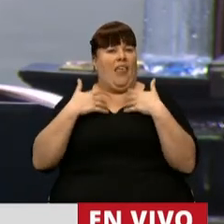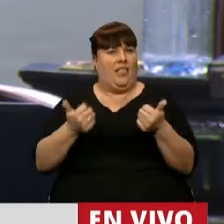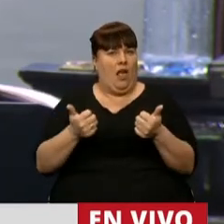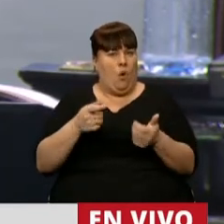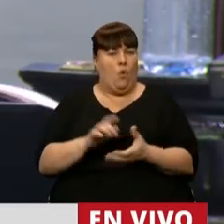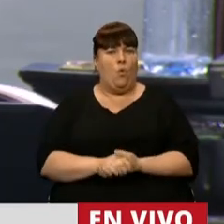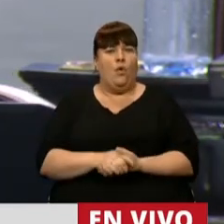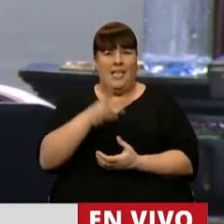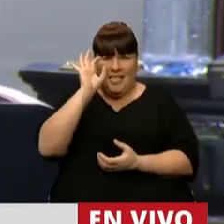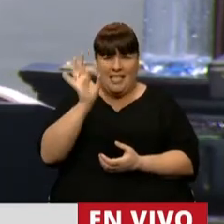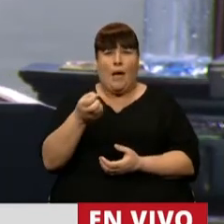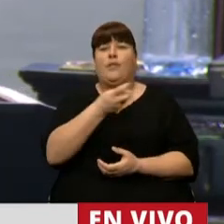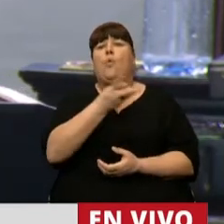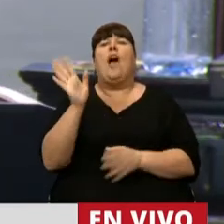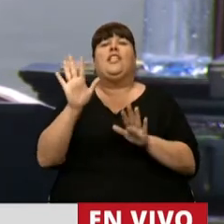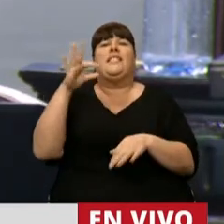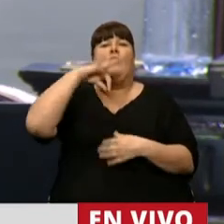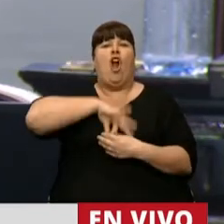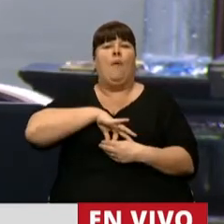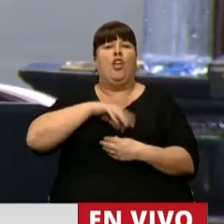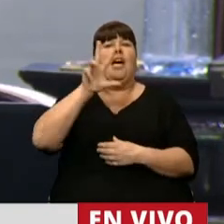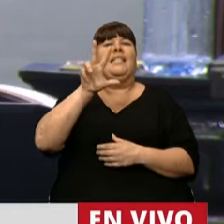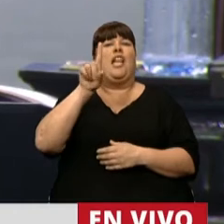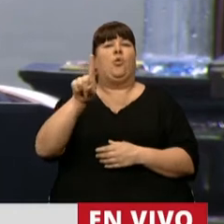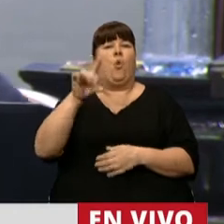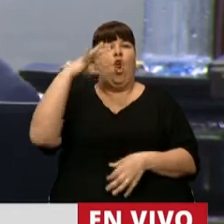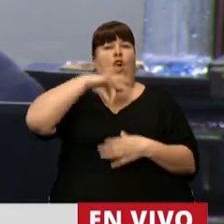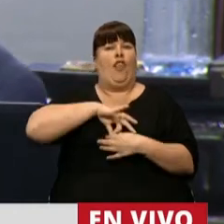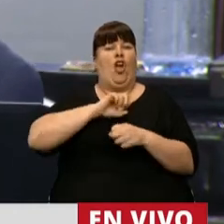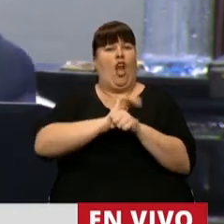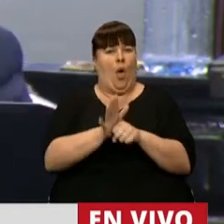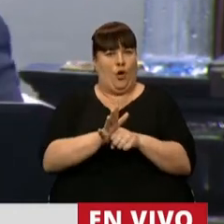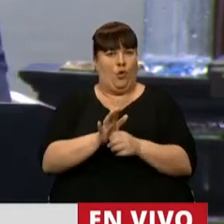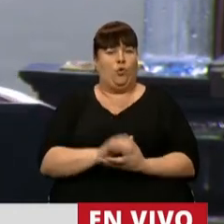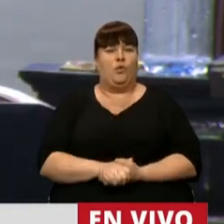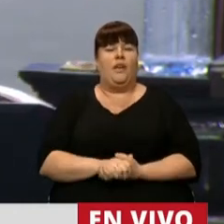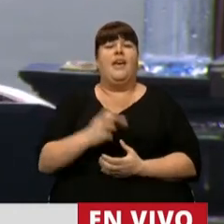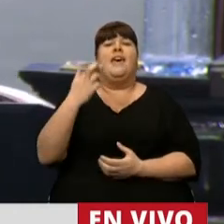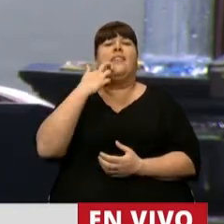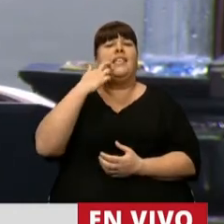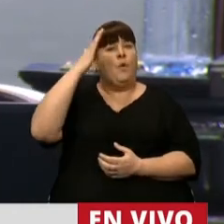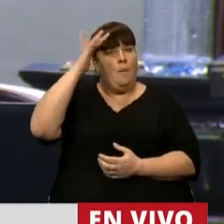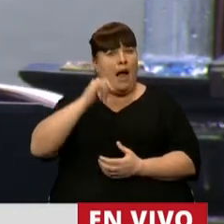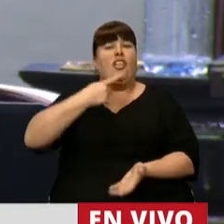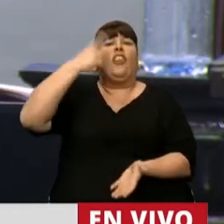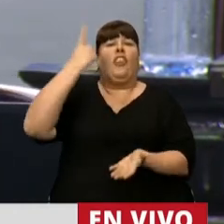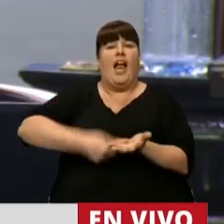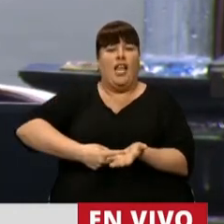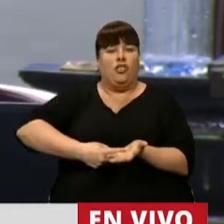sanitaria. ¿Sabe con cuántos casos? Con 31 casos, señora presidenta. El 19 de marzo